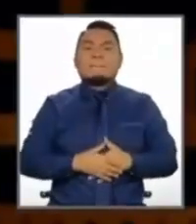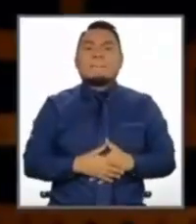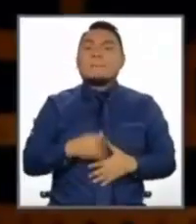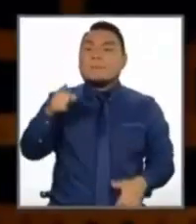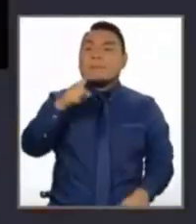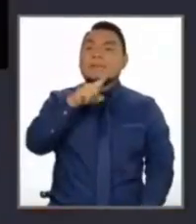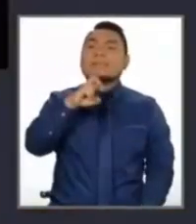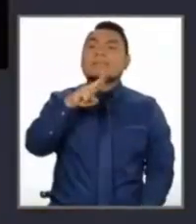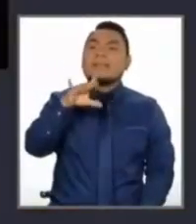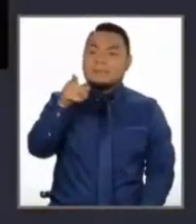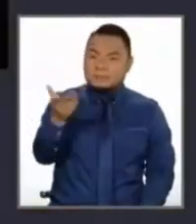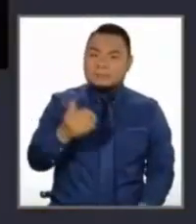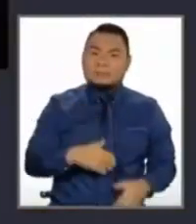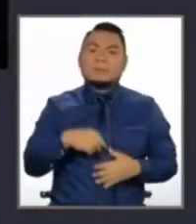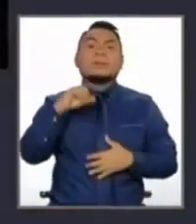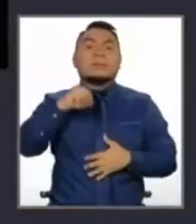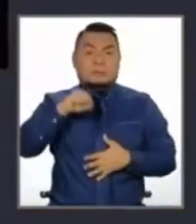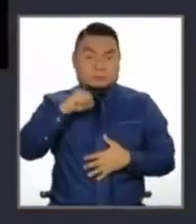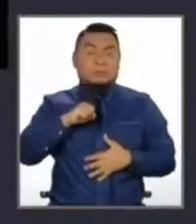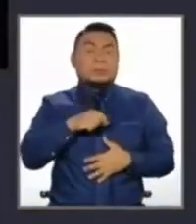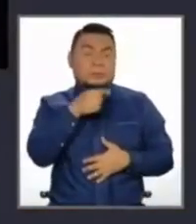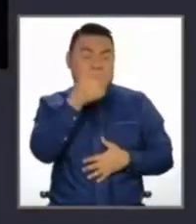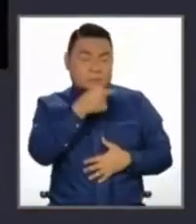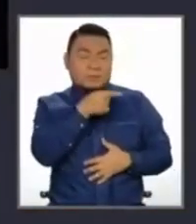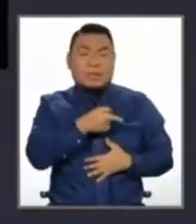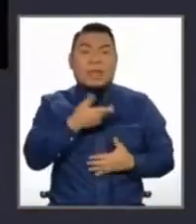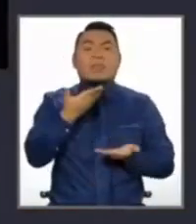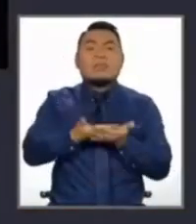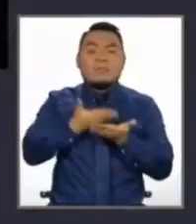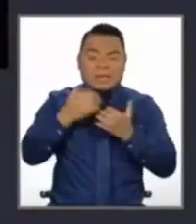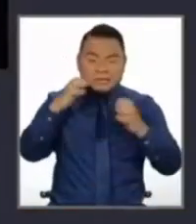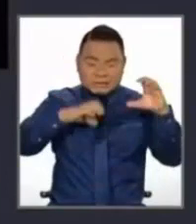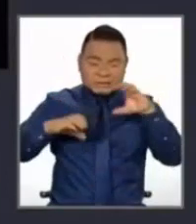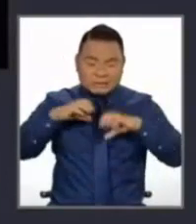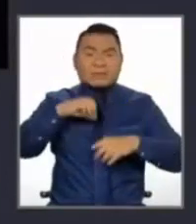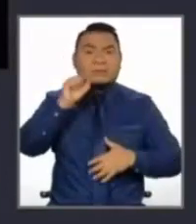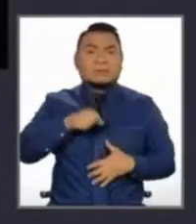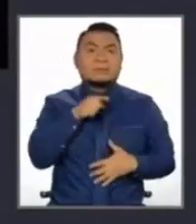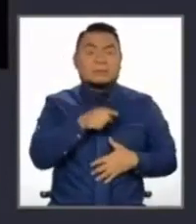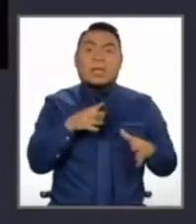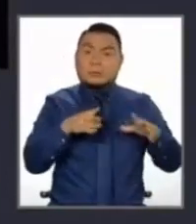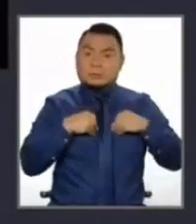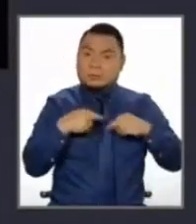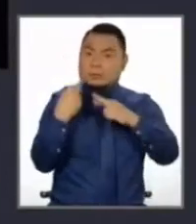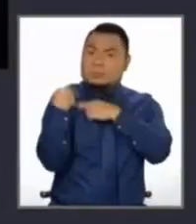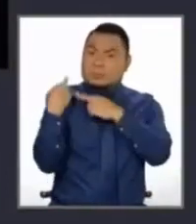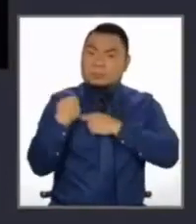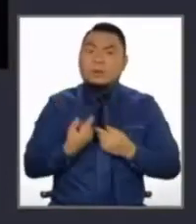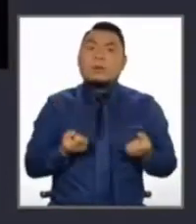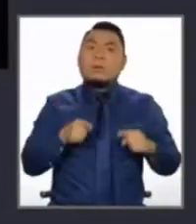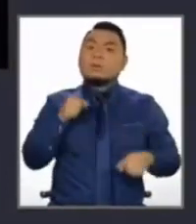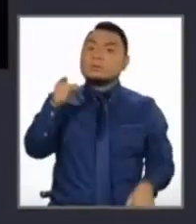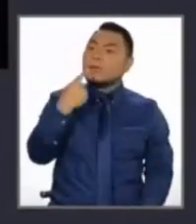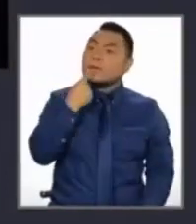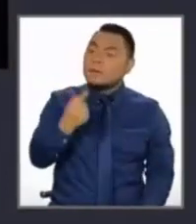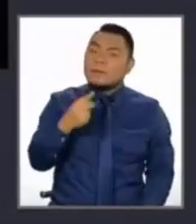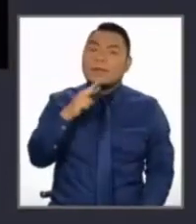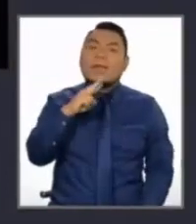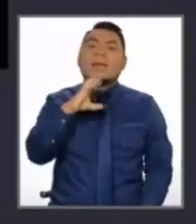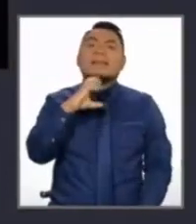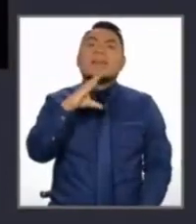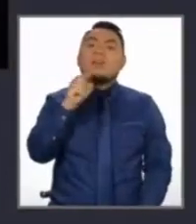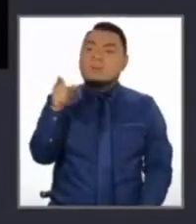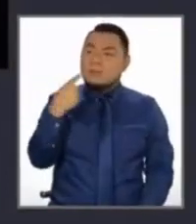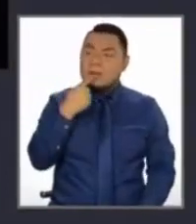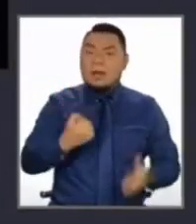Ceballos. Efectivamente hay que manejarse con evidencia científica, pero hay que asumir las responsabilidades. Porque cuando usted dijo, señor Recoba,